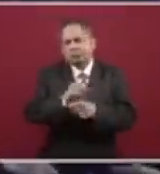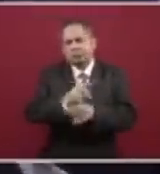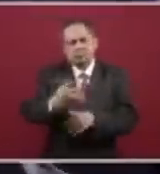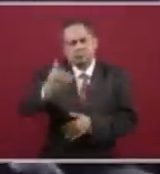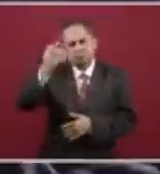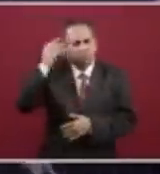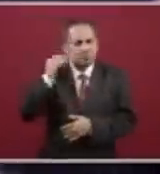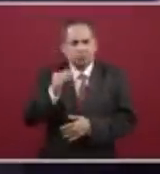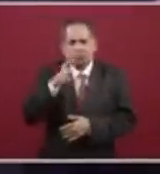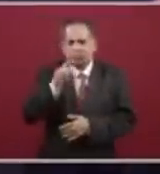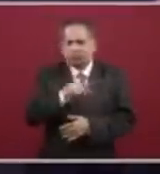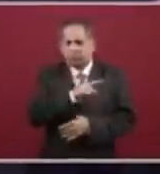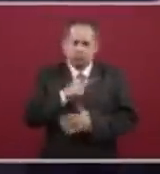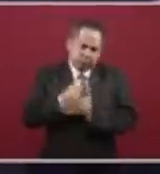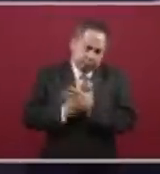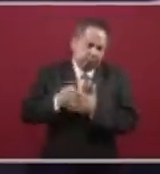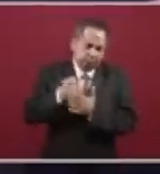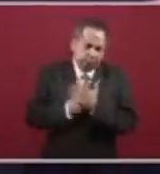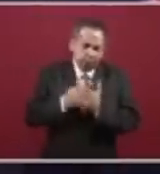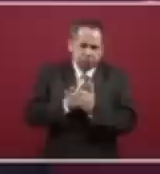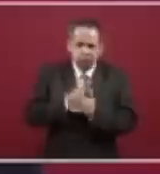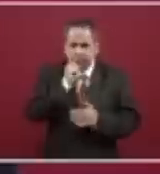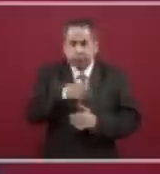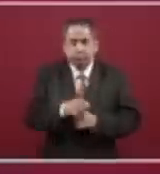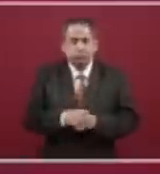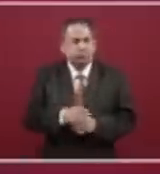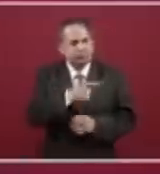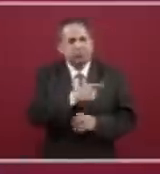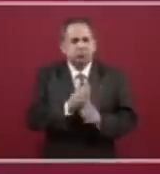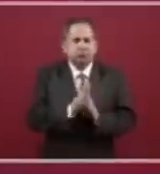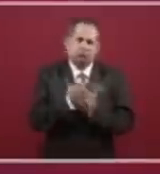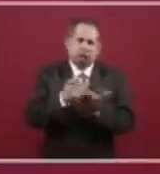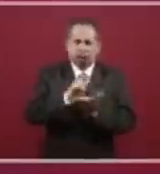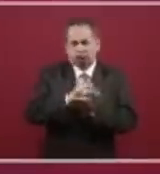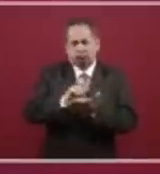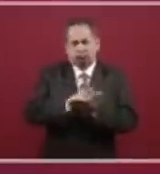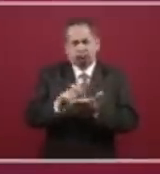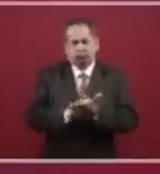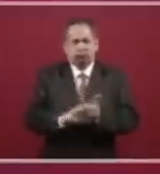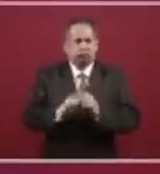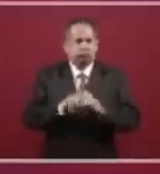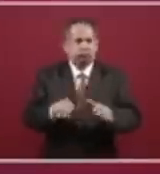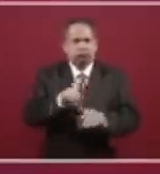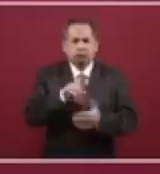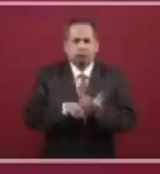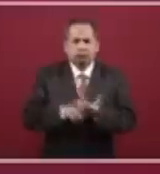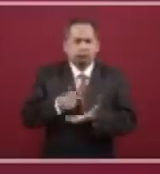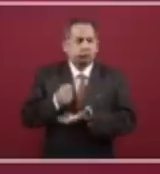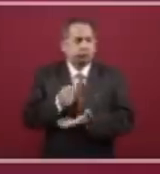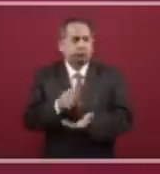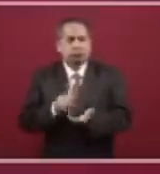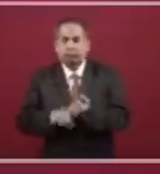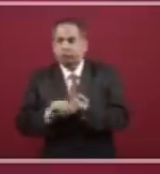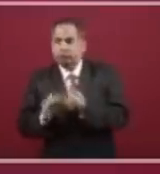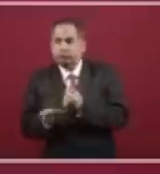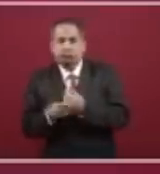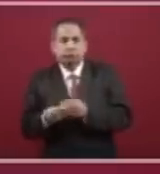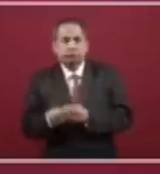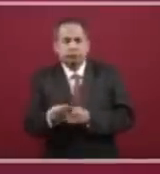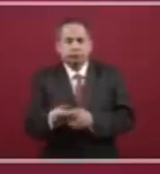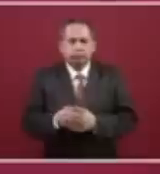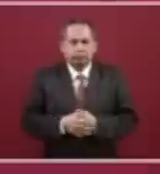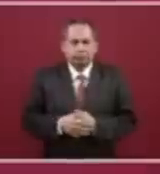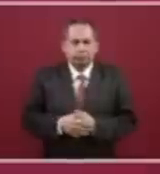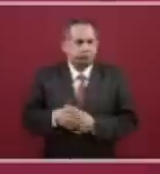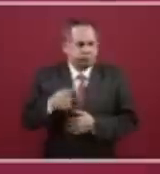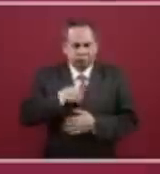viene tratando el asunto escribió hasta un libro sobre la partida secreta yo estoy totalmente